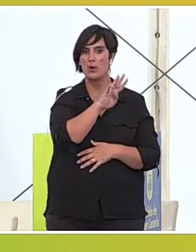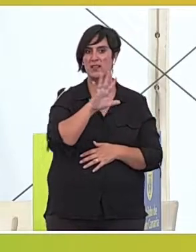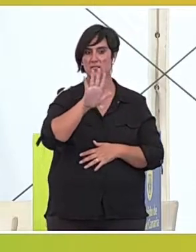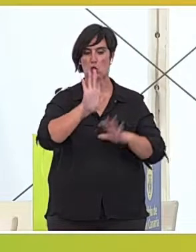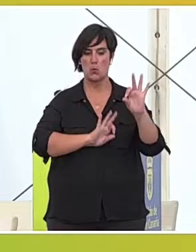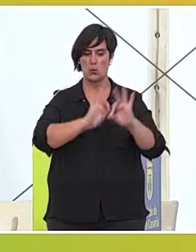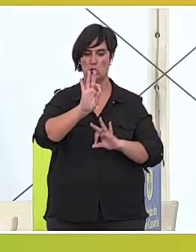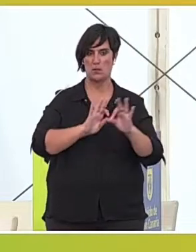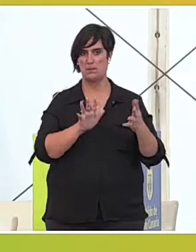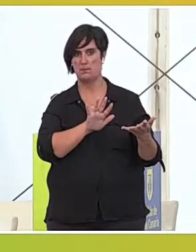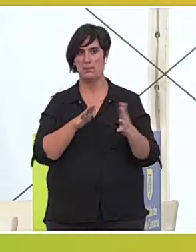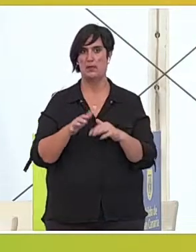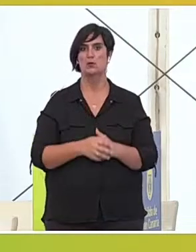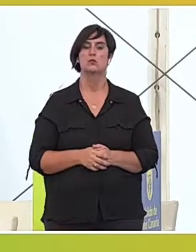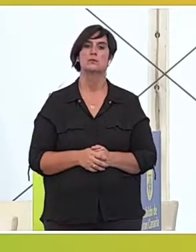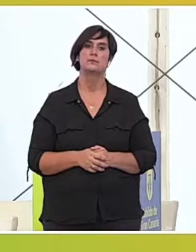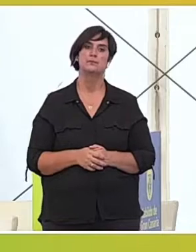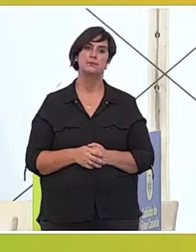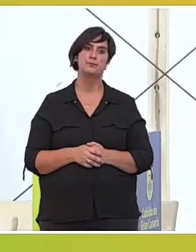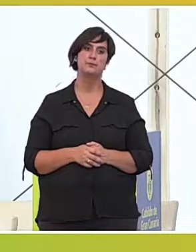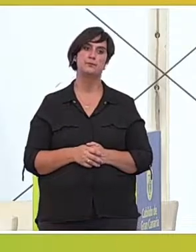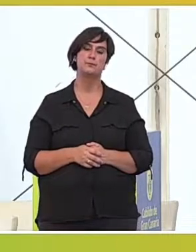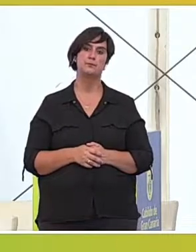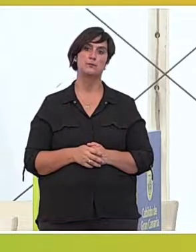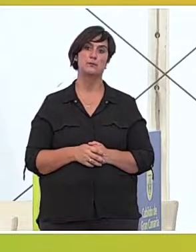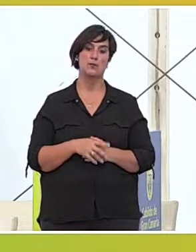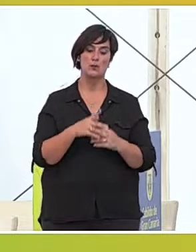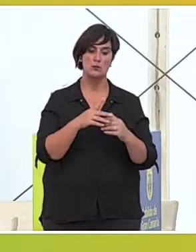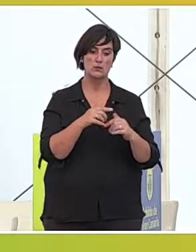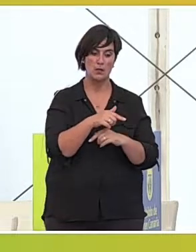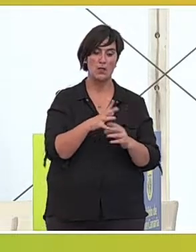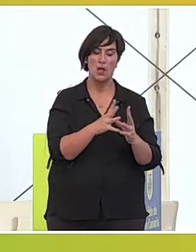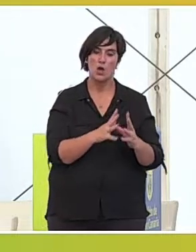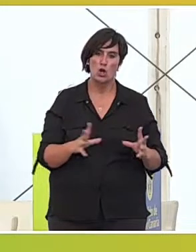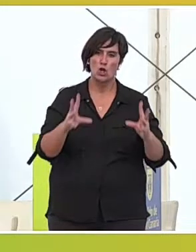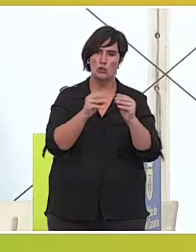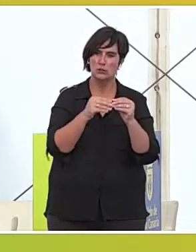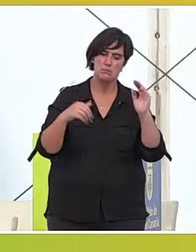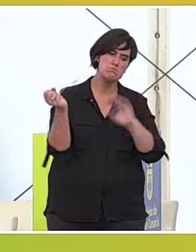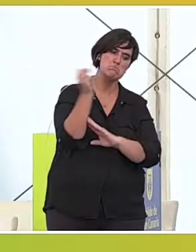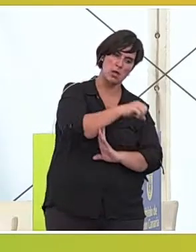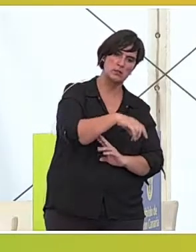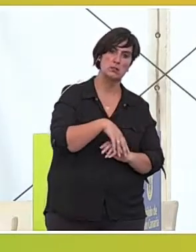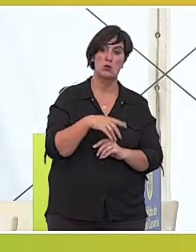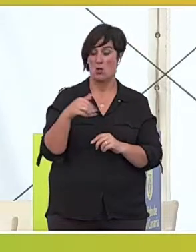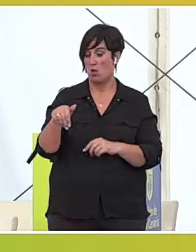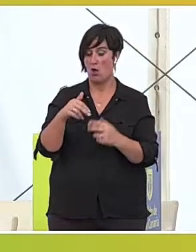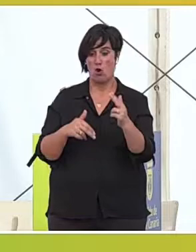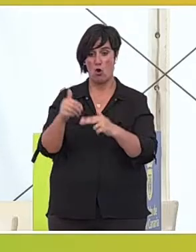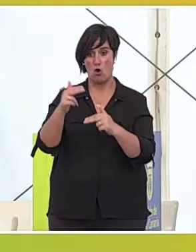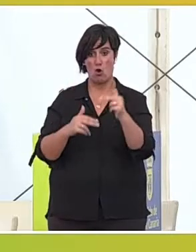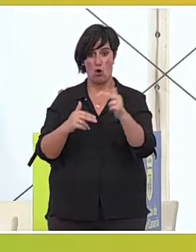45% más o menos. Entonces, con una concentración muy superior a esta. La obra civil la han visto ustedes